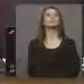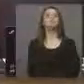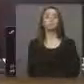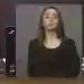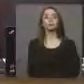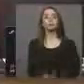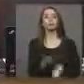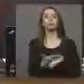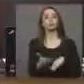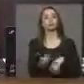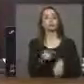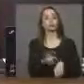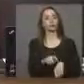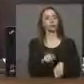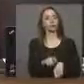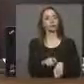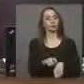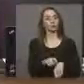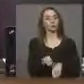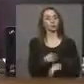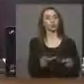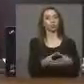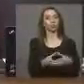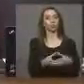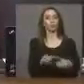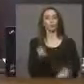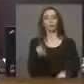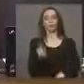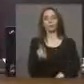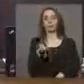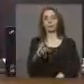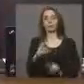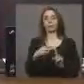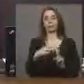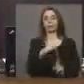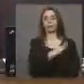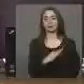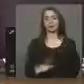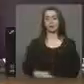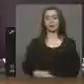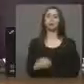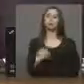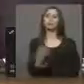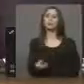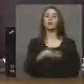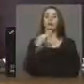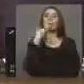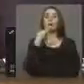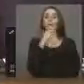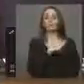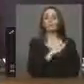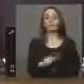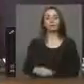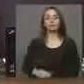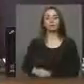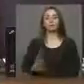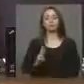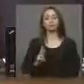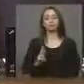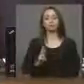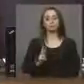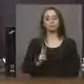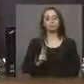El resto del tiempo que le corresponde al Comité de la Democracia Cristiana, le ofrezco la palabra al Honorable Señor